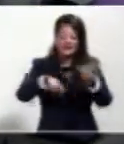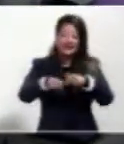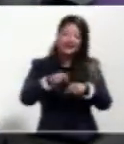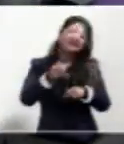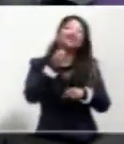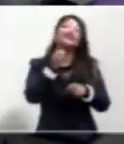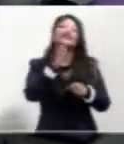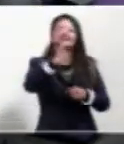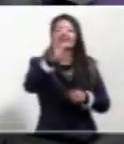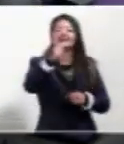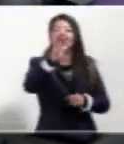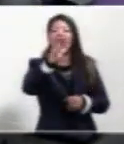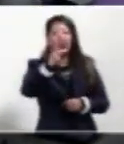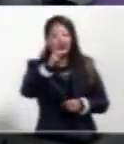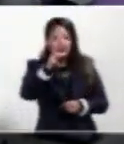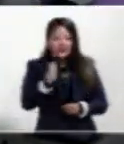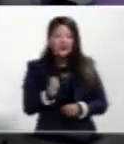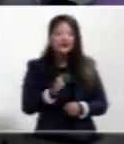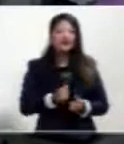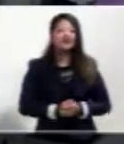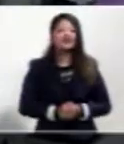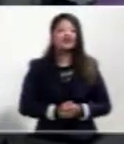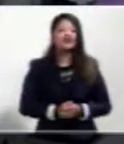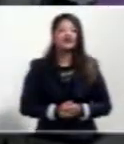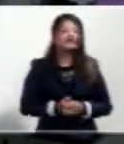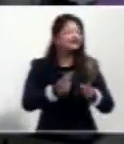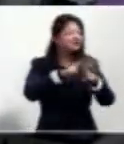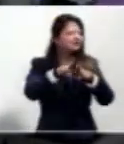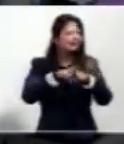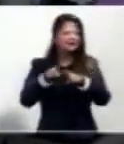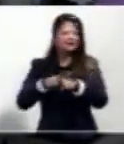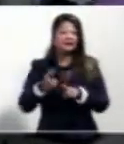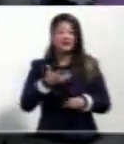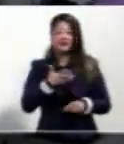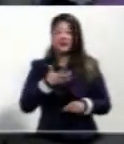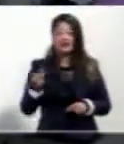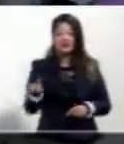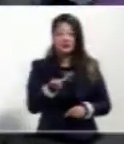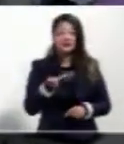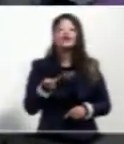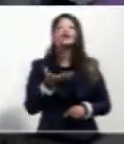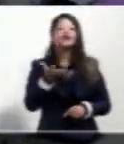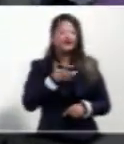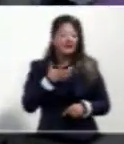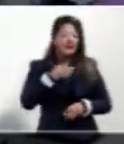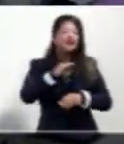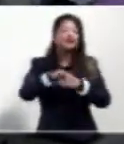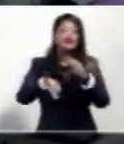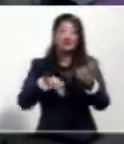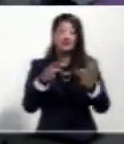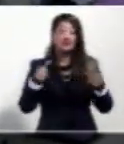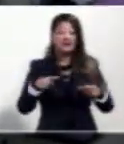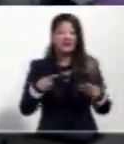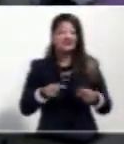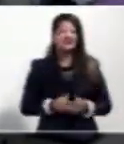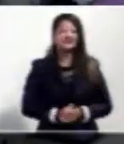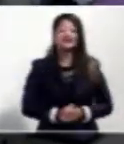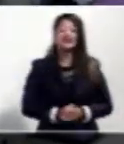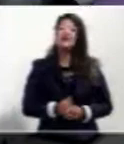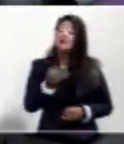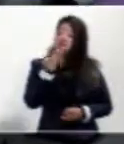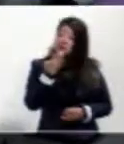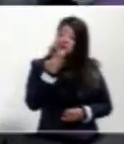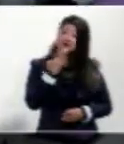el charape, que también le dicen. O sea, toda la variedad de pulque la vamos a tener ahí junto con todos los expositores. Muy